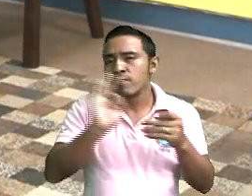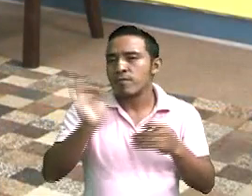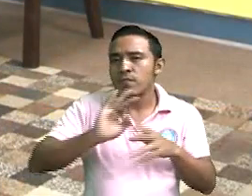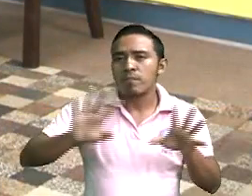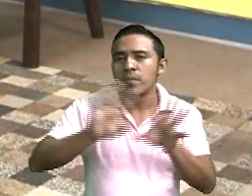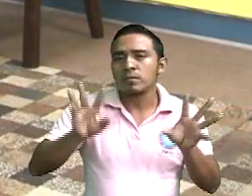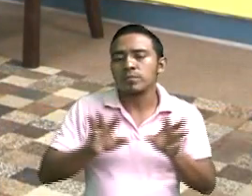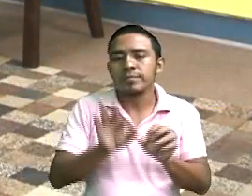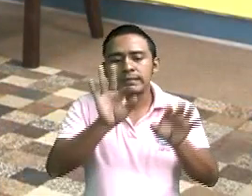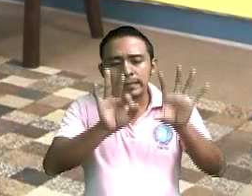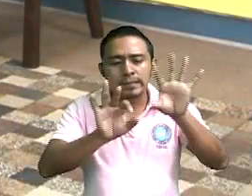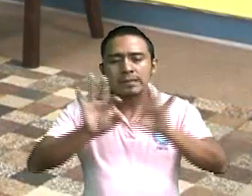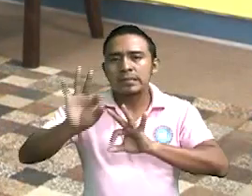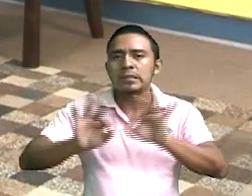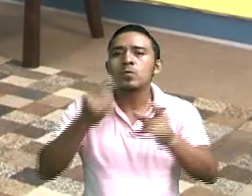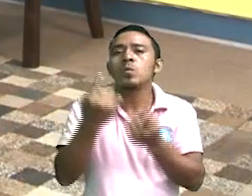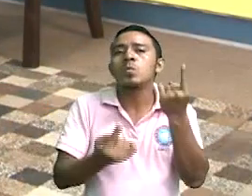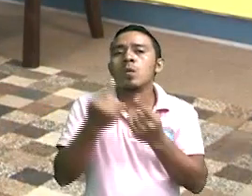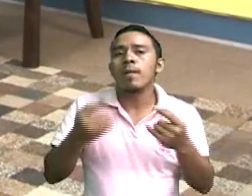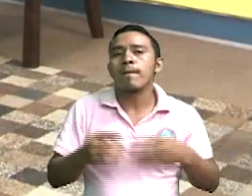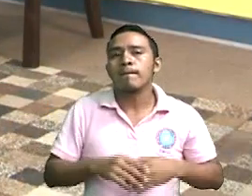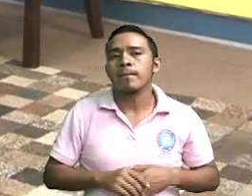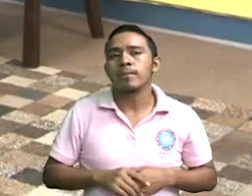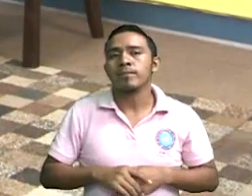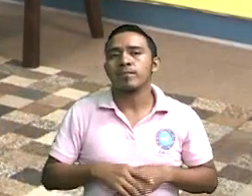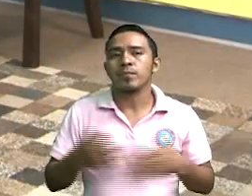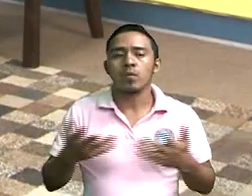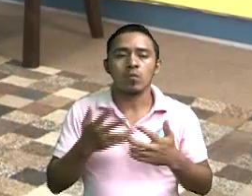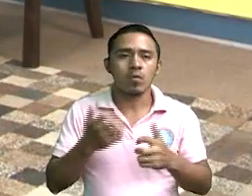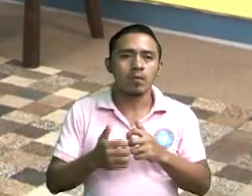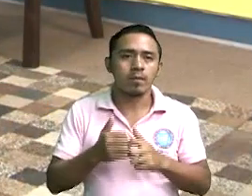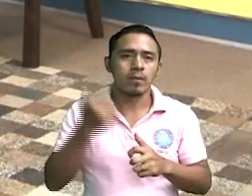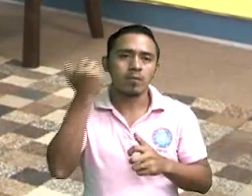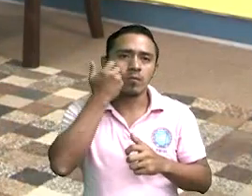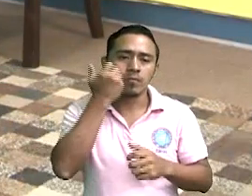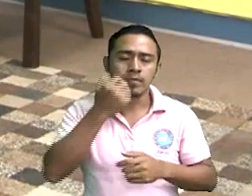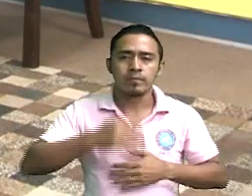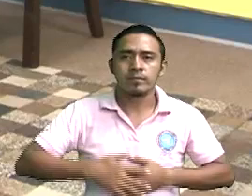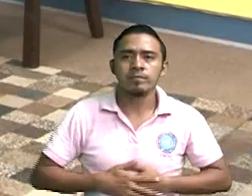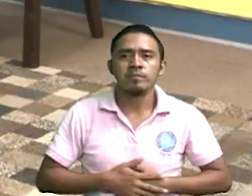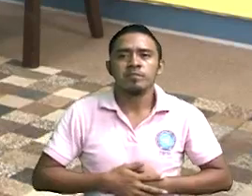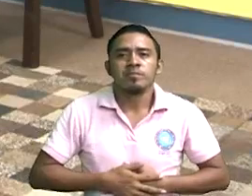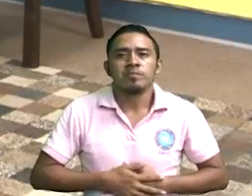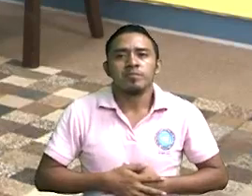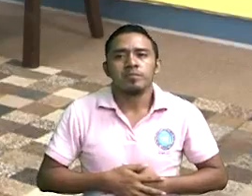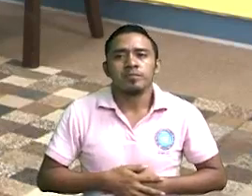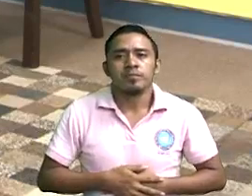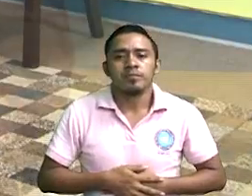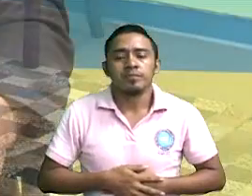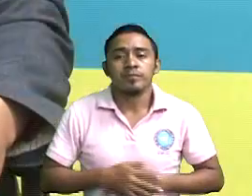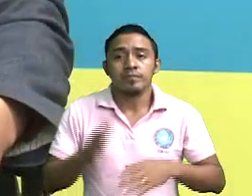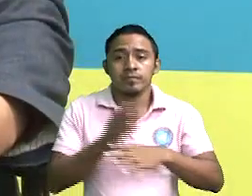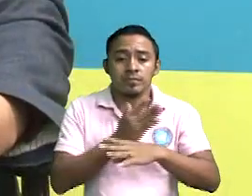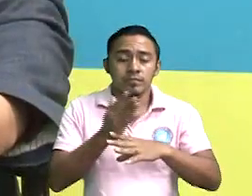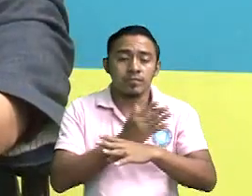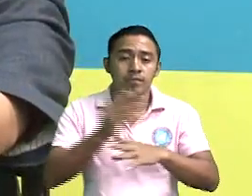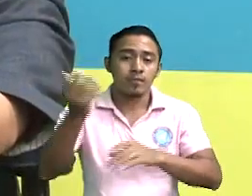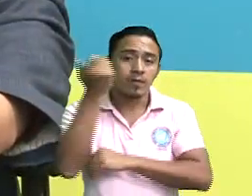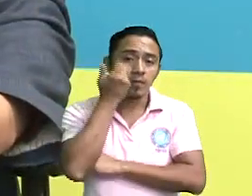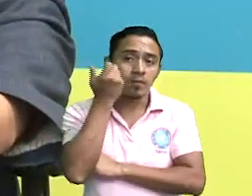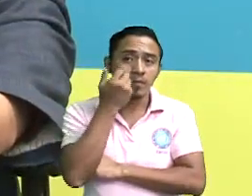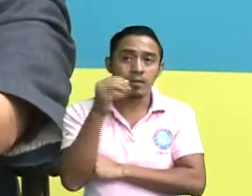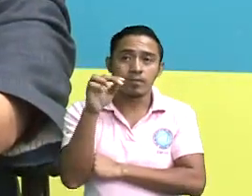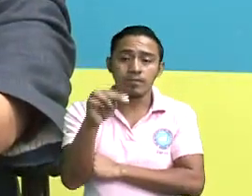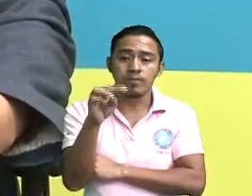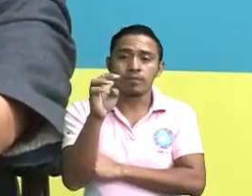generales, ¿cuáles son o qué es esta enfermedad neuromuscular? Bueno, las enfermedades neuromusculares,